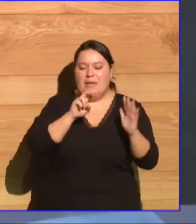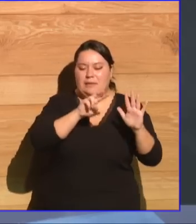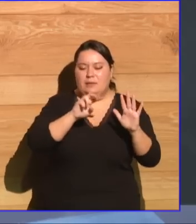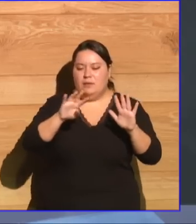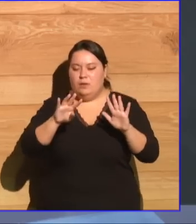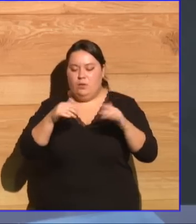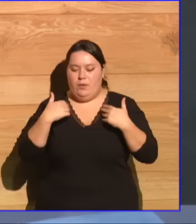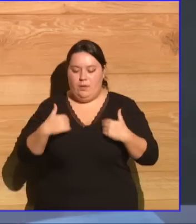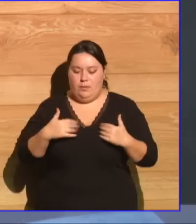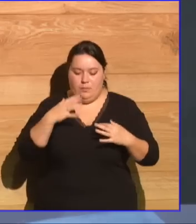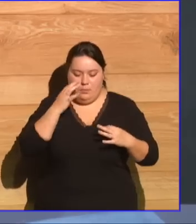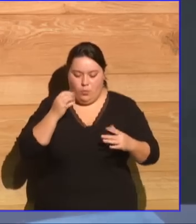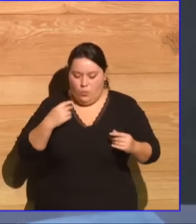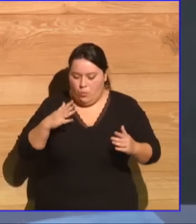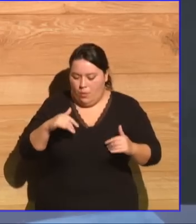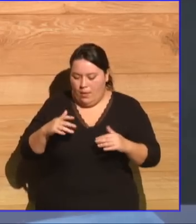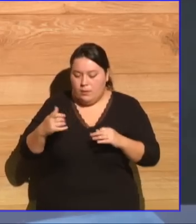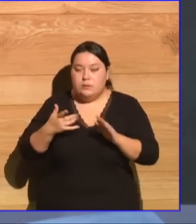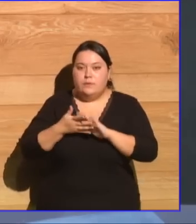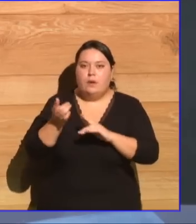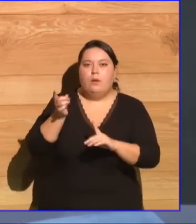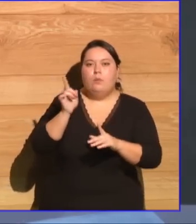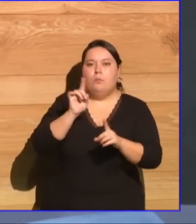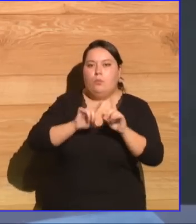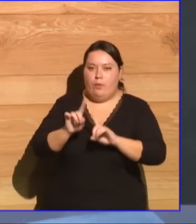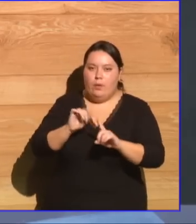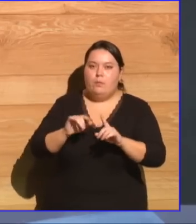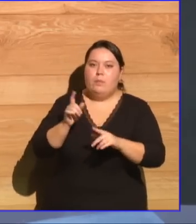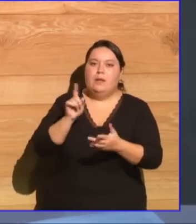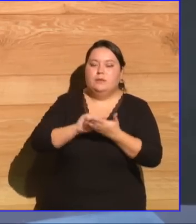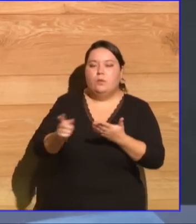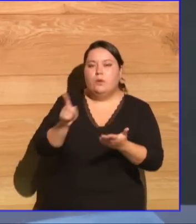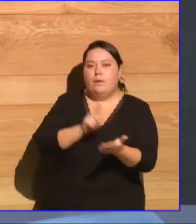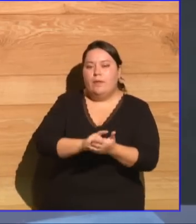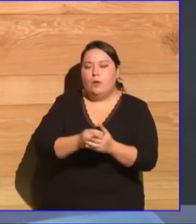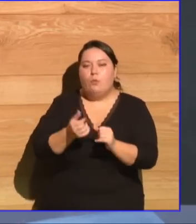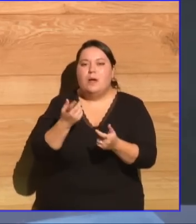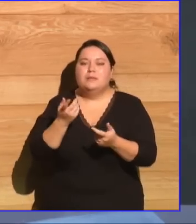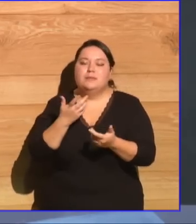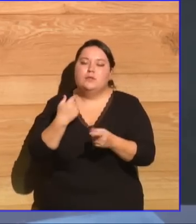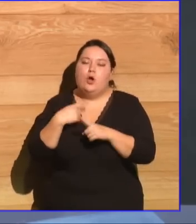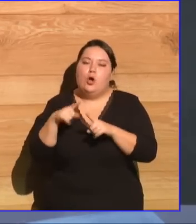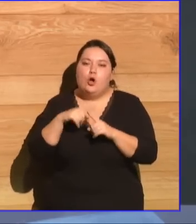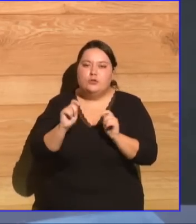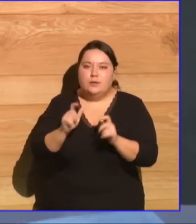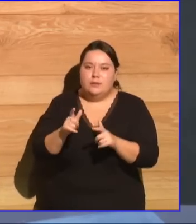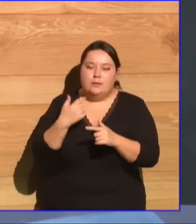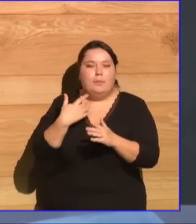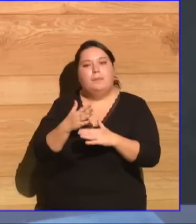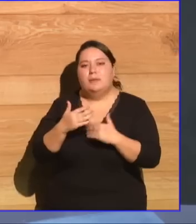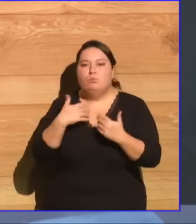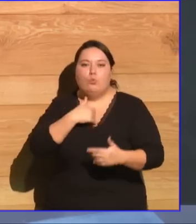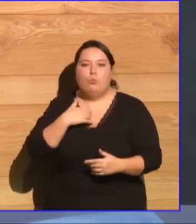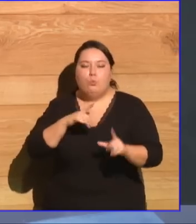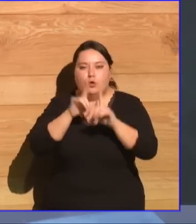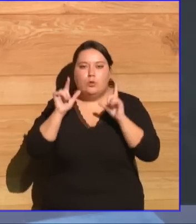cuerpo y la carne que él demanda. Hay que volver a escribir, hay que darle más diálogos, hay que darle más carne a su personaje. A la vez,